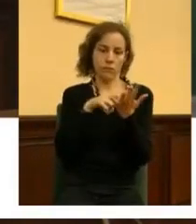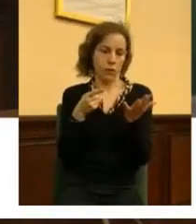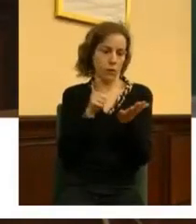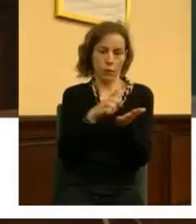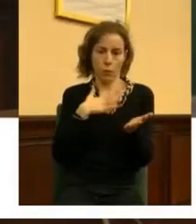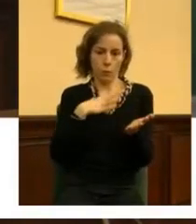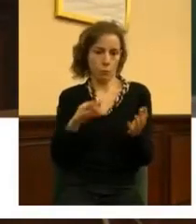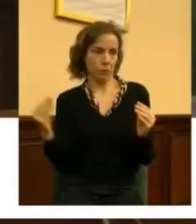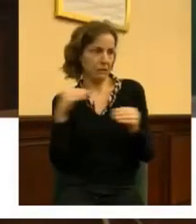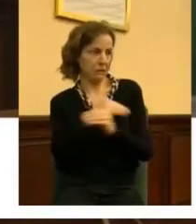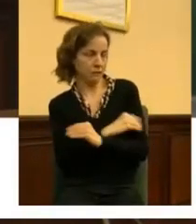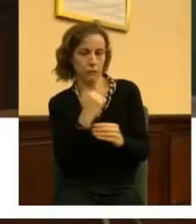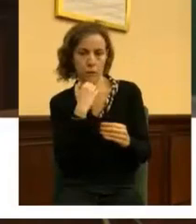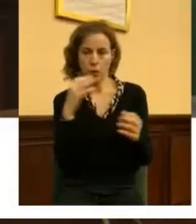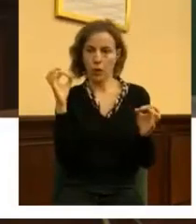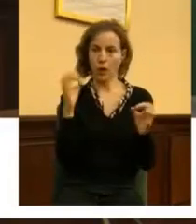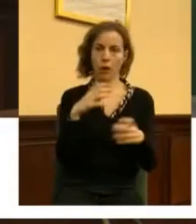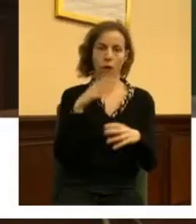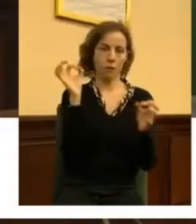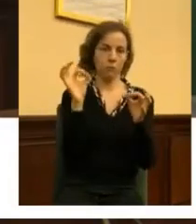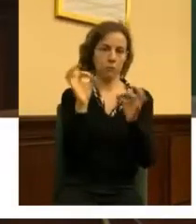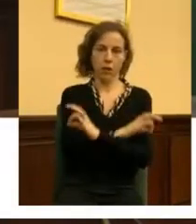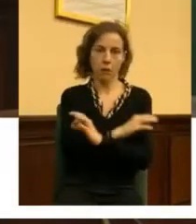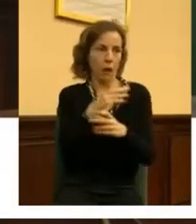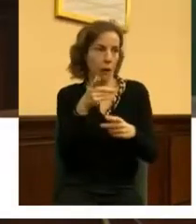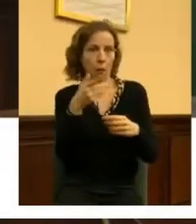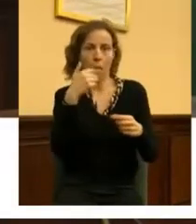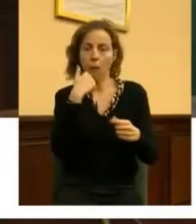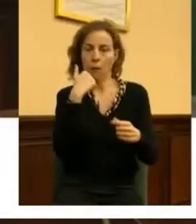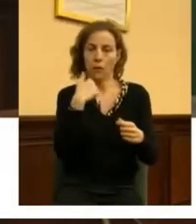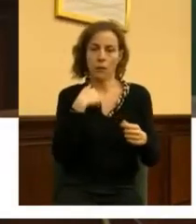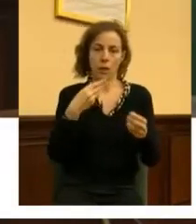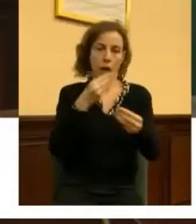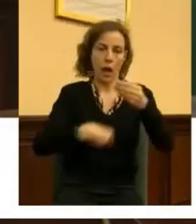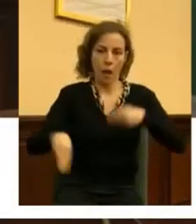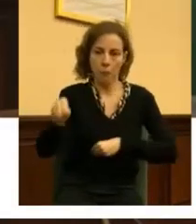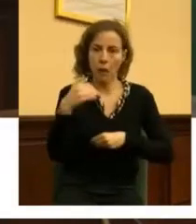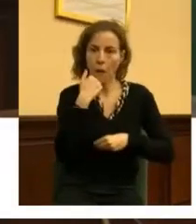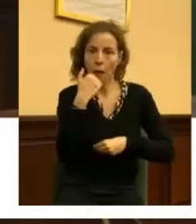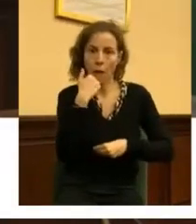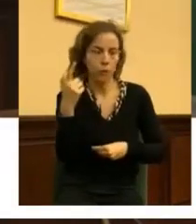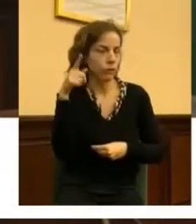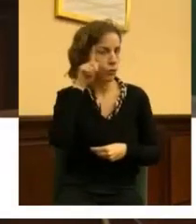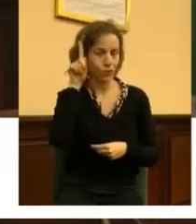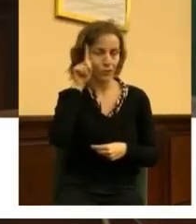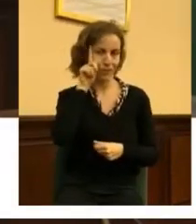leído otra, o a lo mejor es que cada uno interpretamos las cosas de una manera, pero es que aquí lo pone muy clarito.